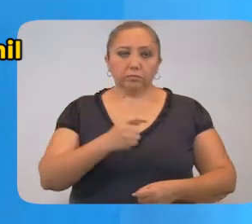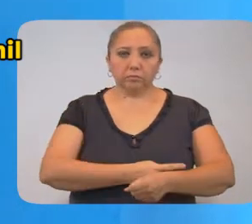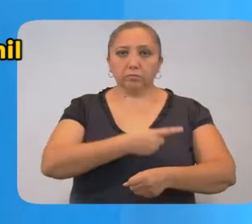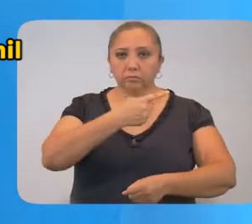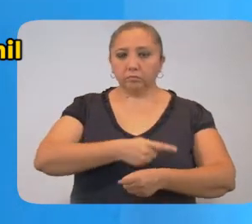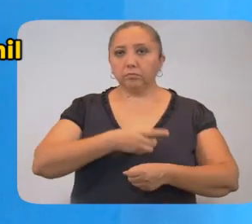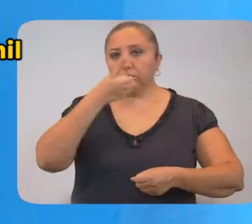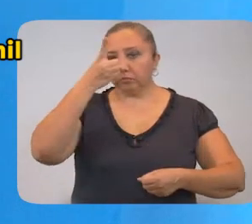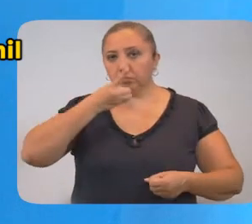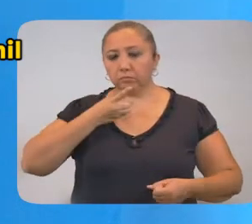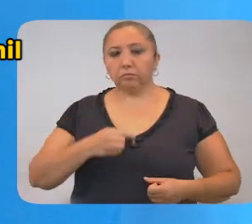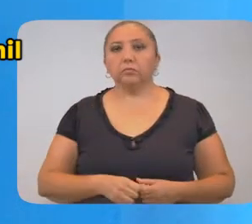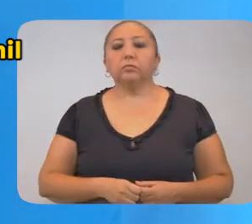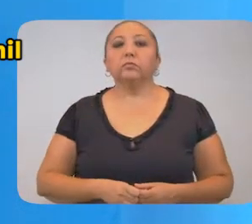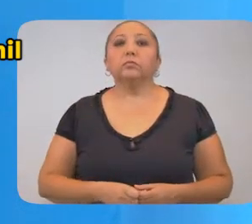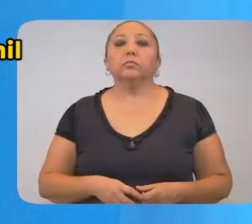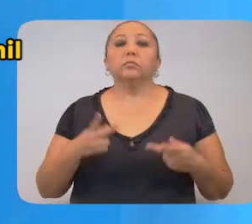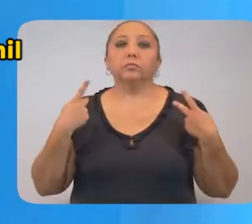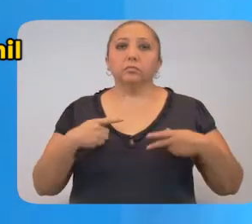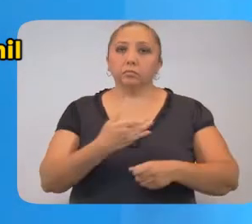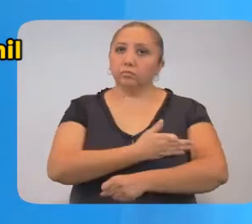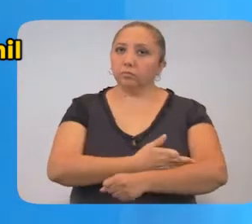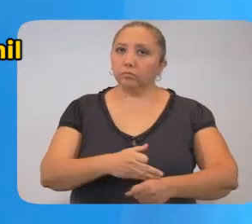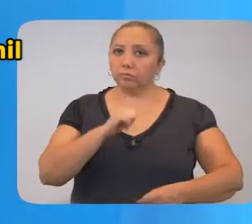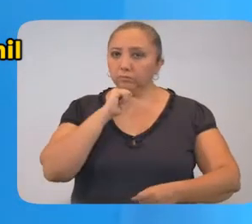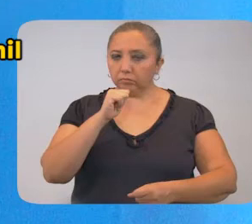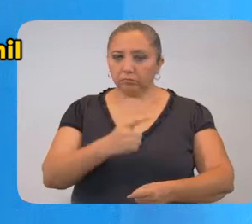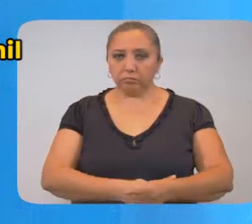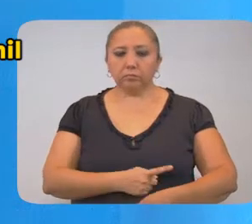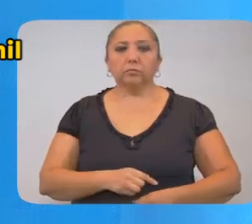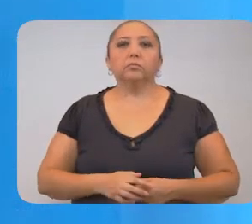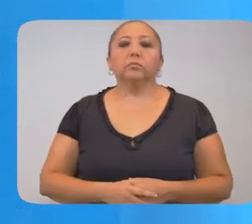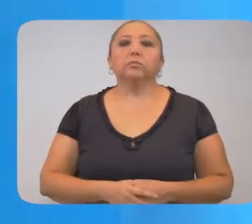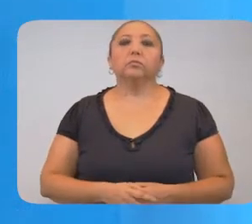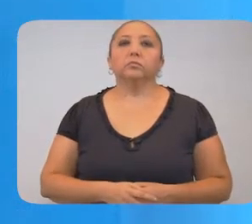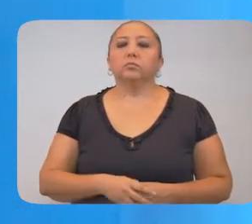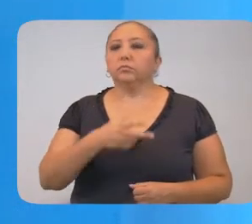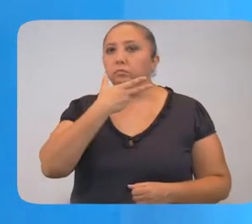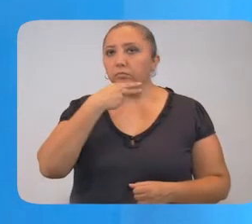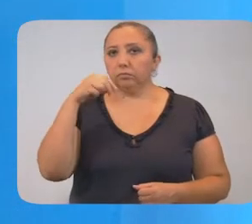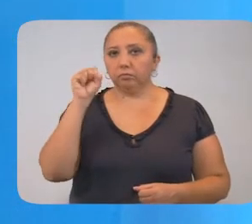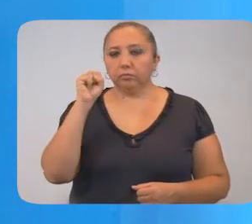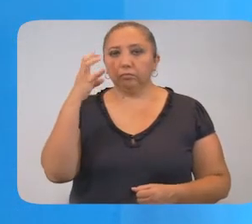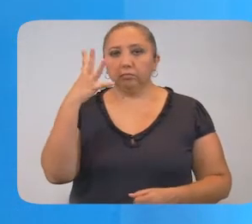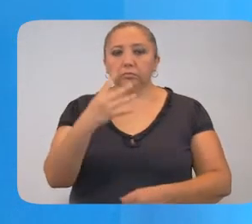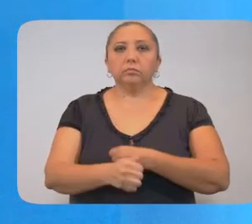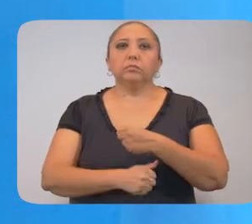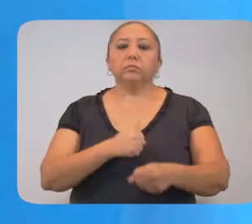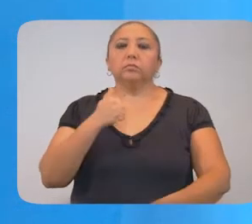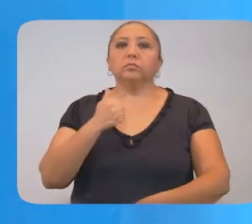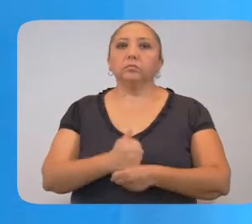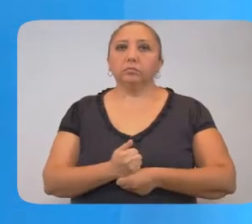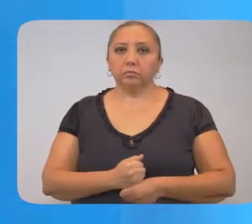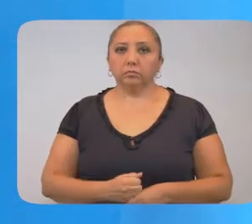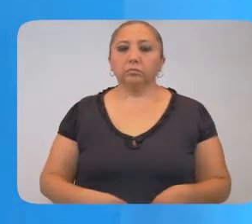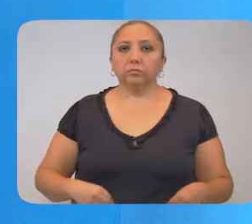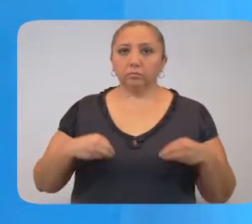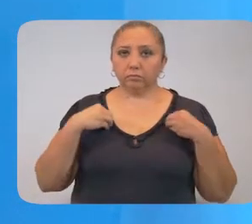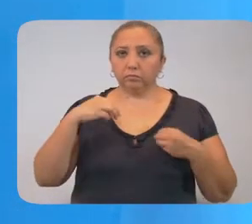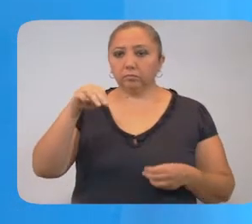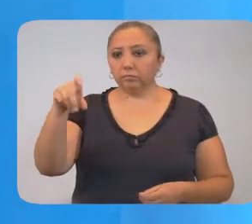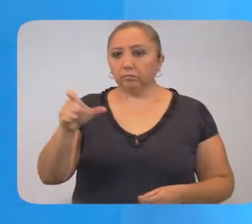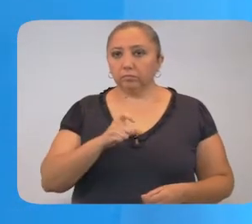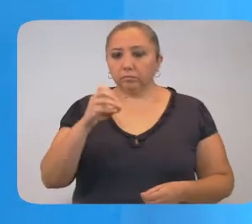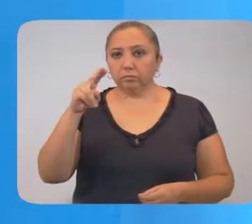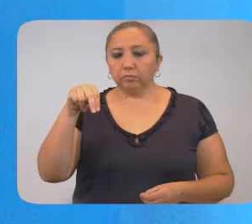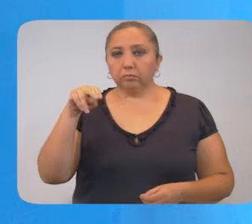hipertensión y diabetes. Sus contactos se reportan sin síntomas. Hombre de 64 años, originario y residente de